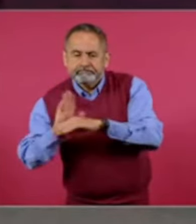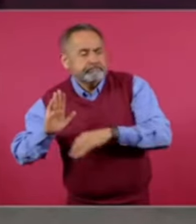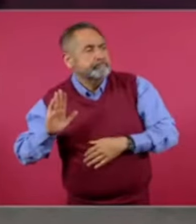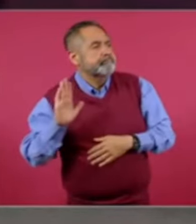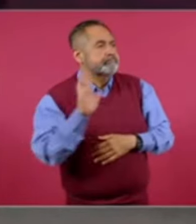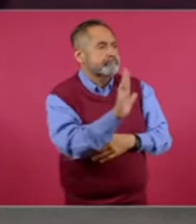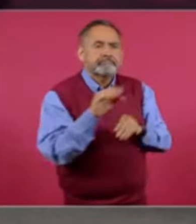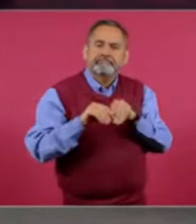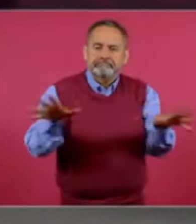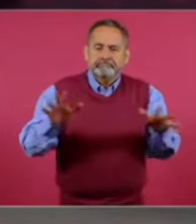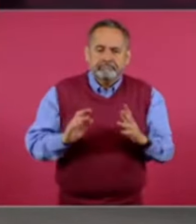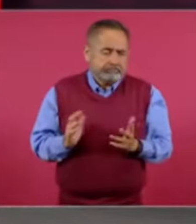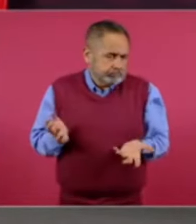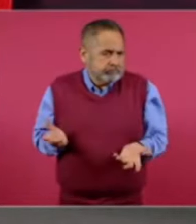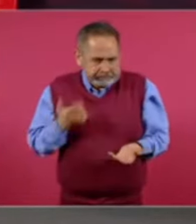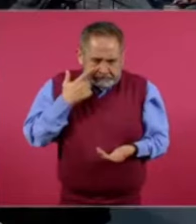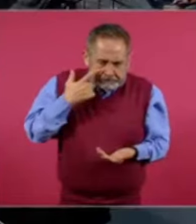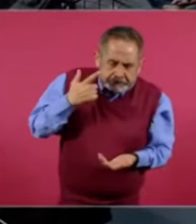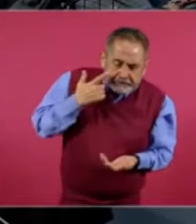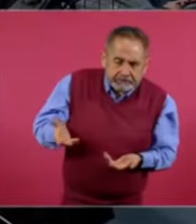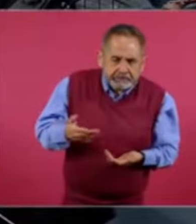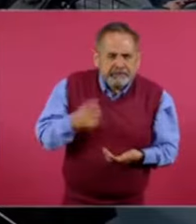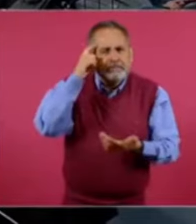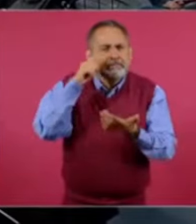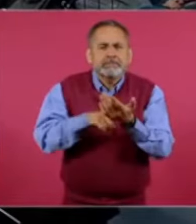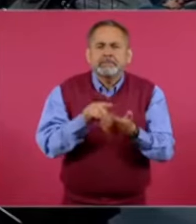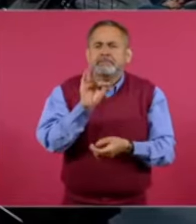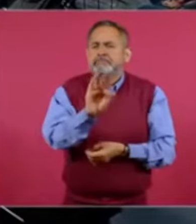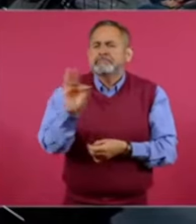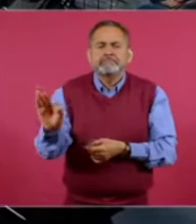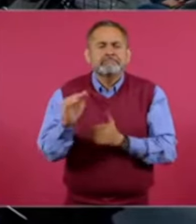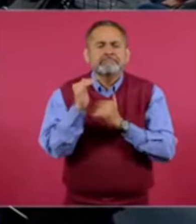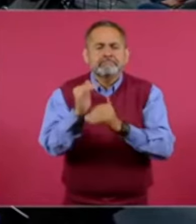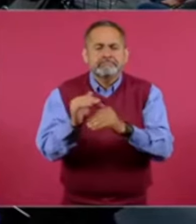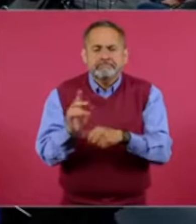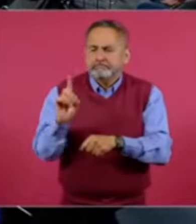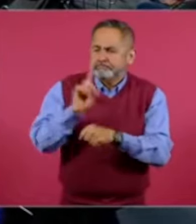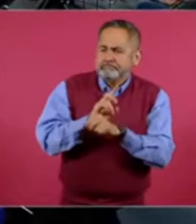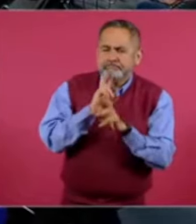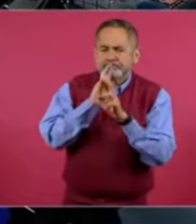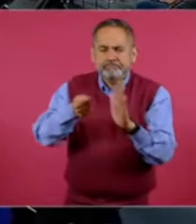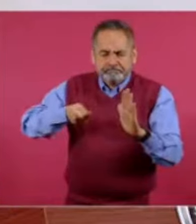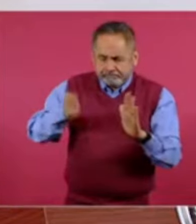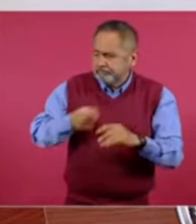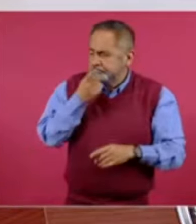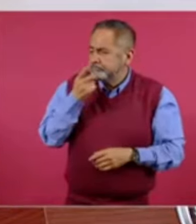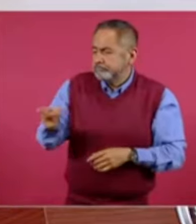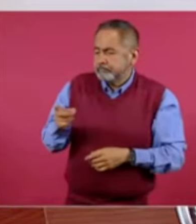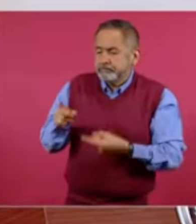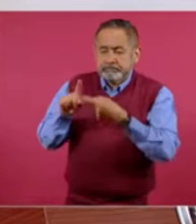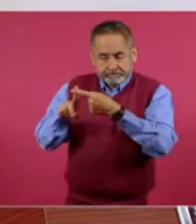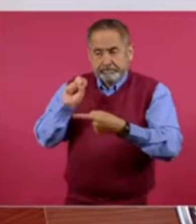Creo que hay una fecha en la resolución.